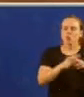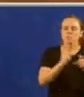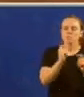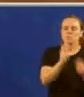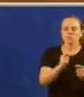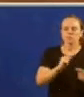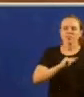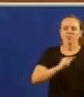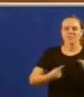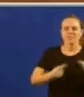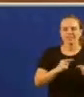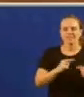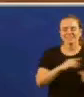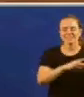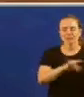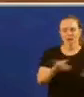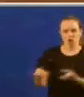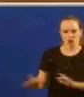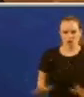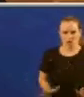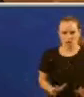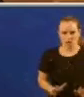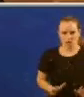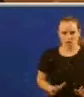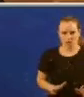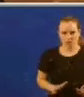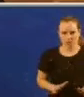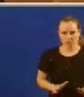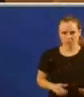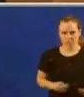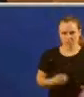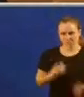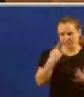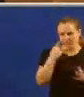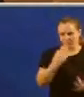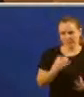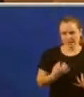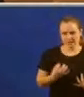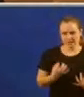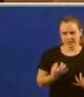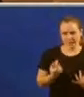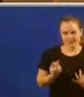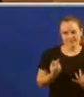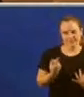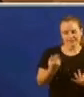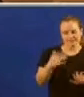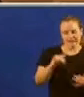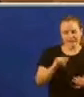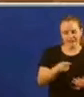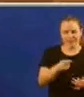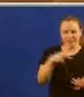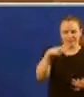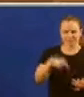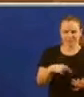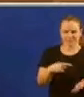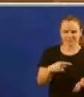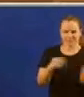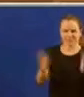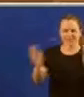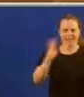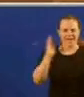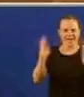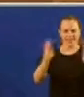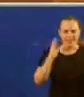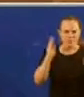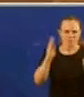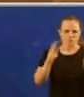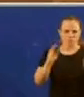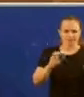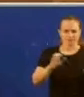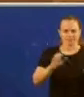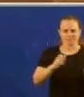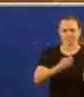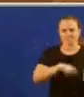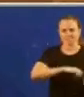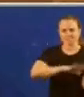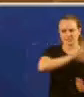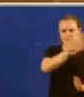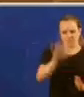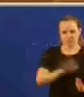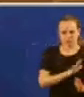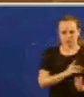que non fonde o que está latexando en todo o que se vamos debatindo e en todo o que está pasando neste momento no Estado. Mire,